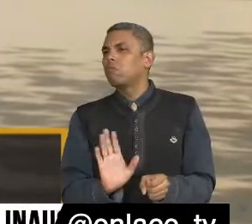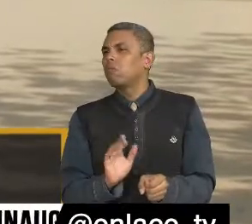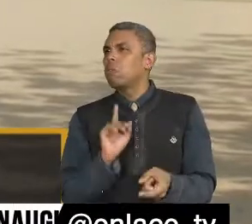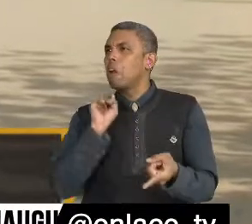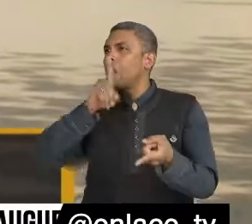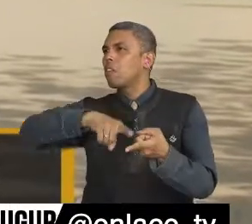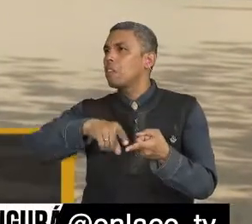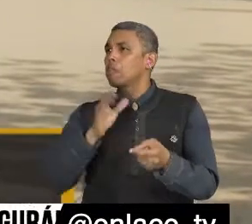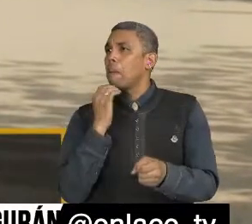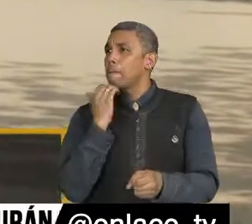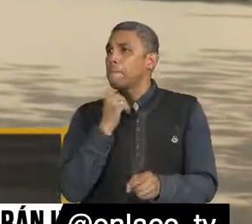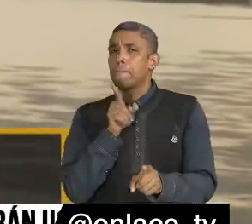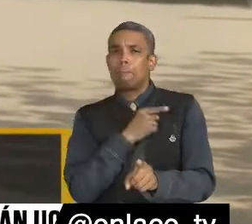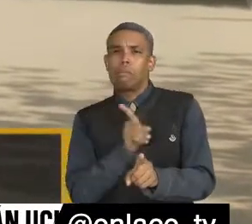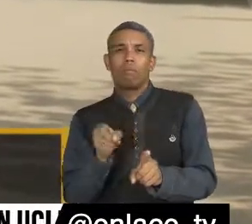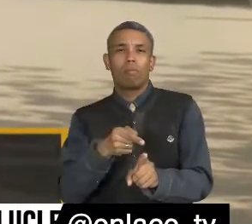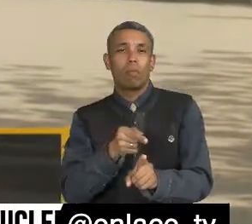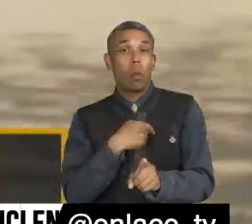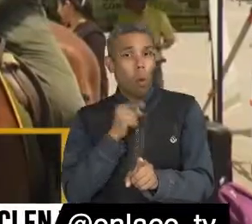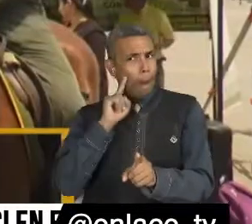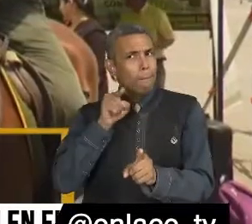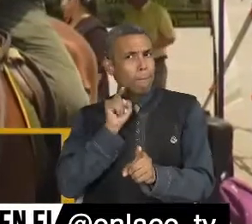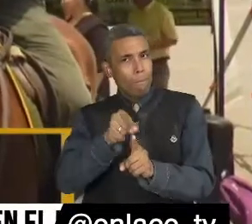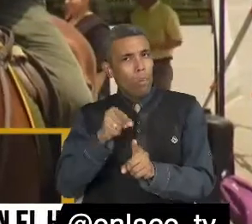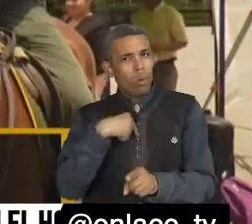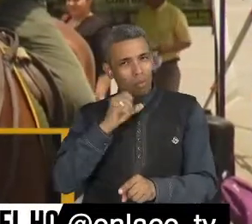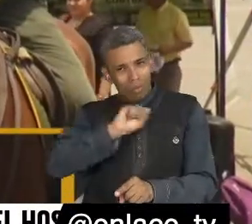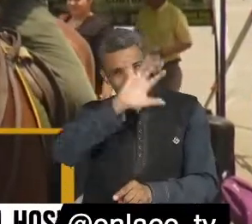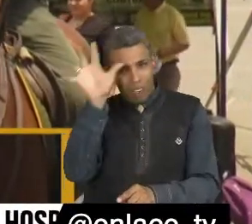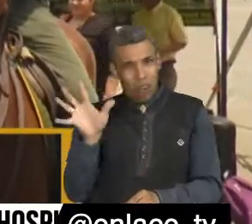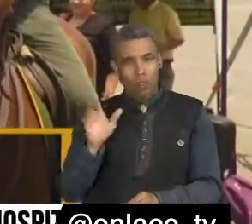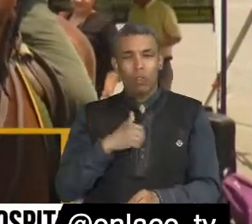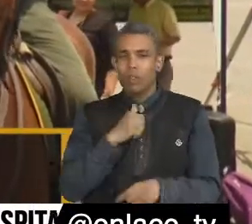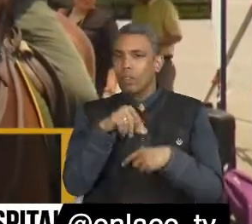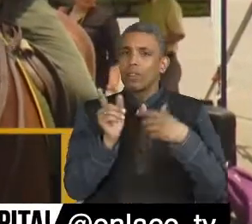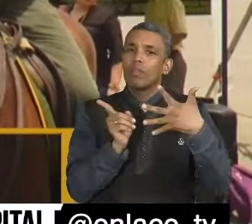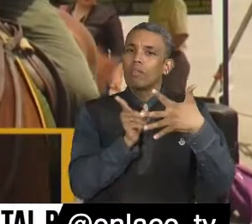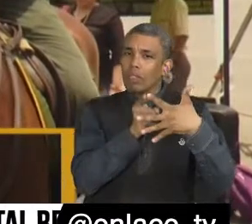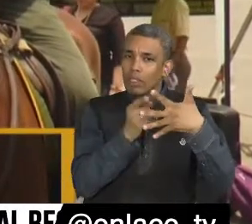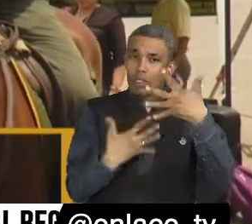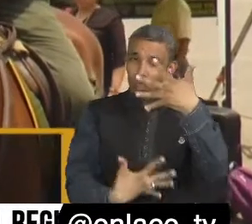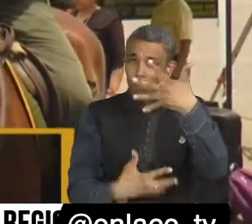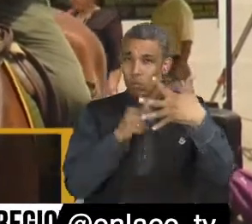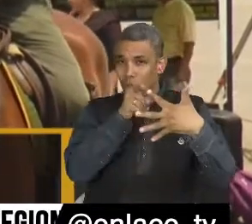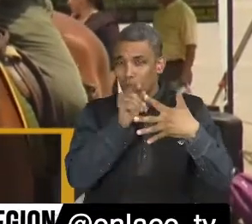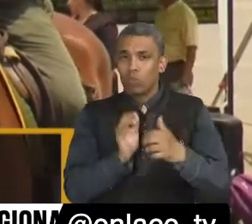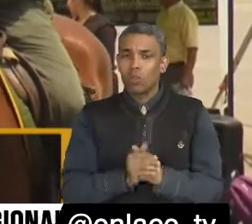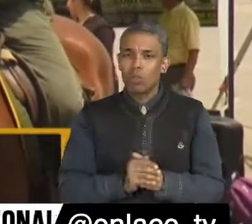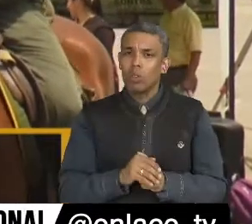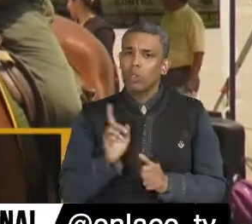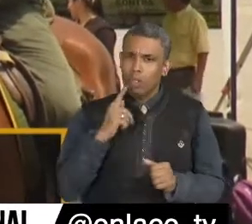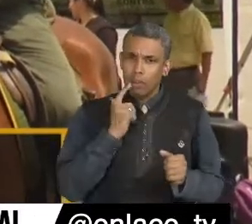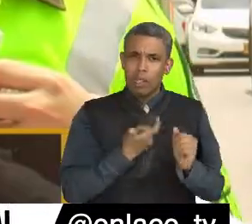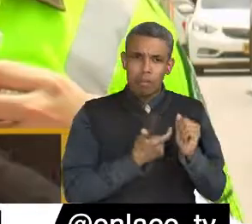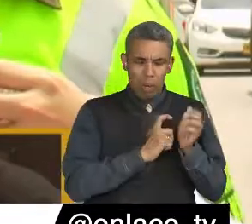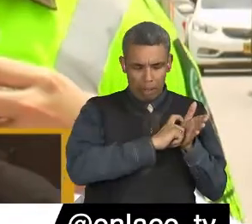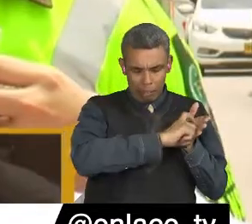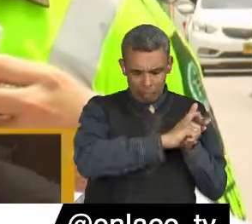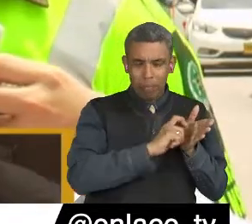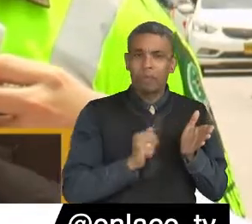dirige. Segundo, verifique la documentación de su vehículo, que usted tenga su licencia de tránsito, que